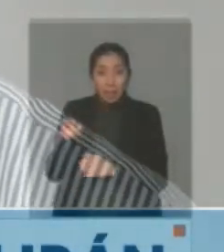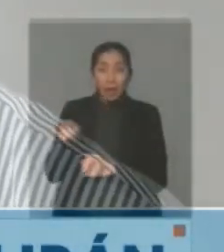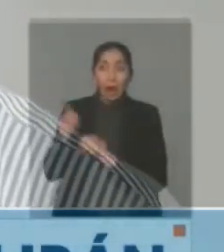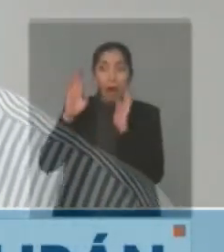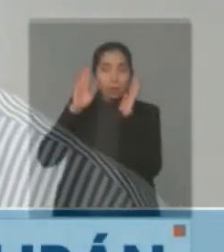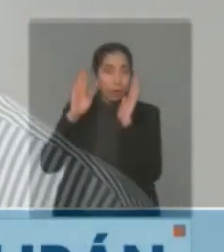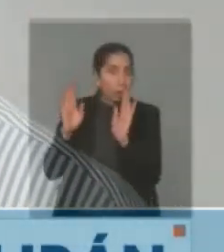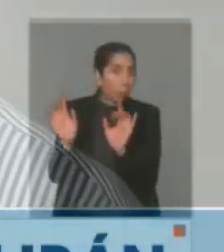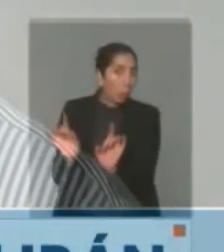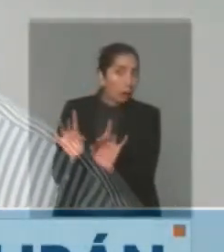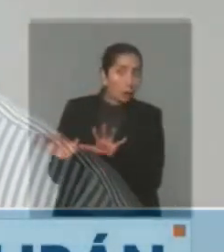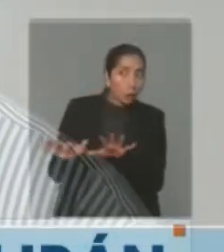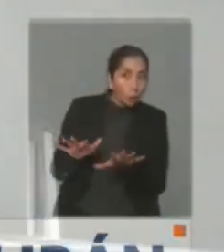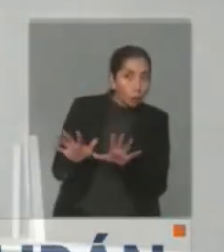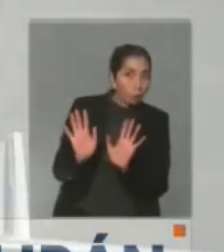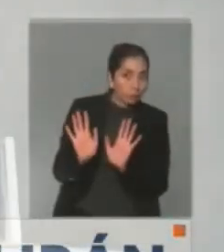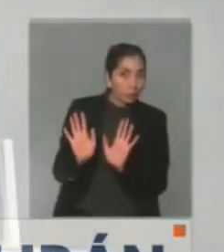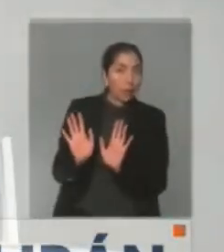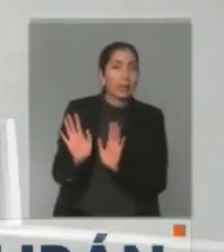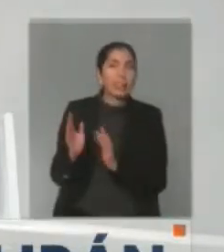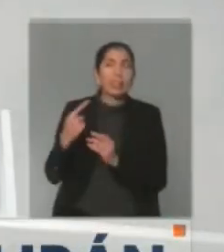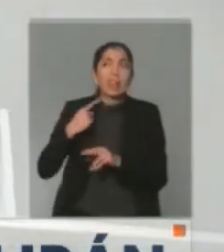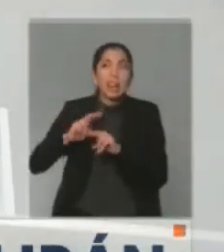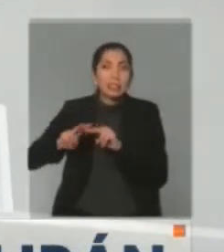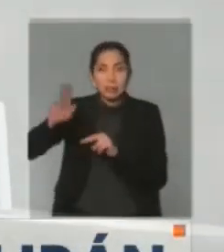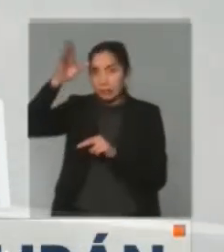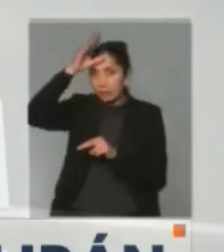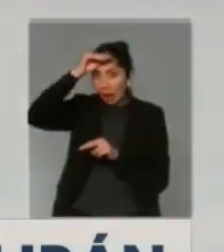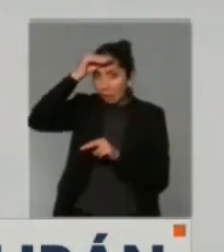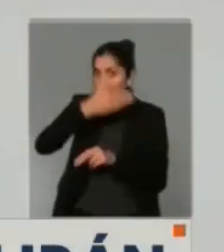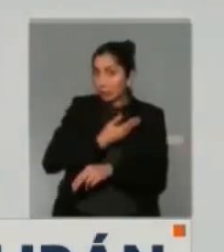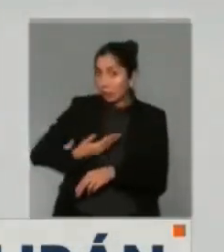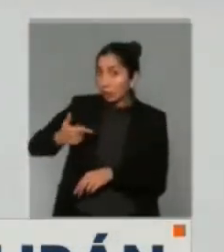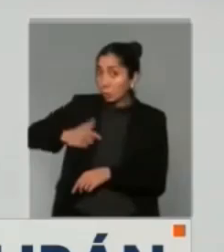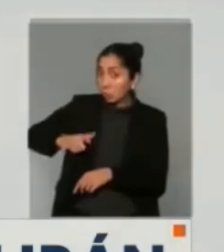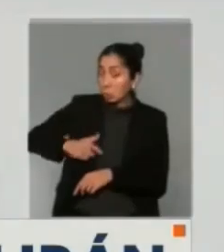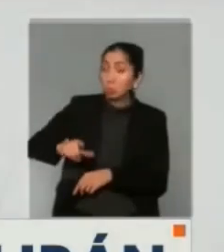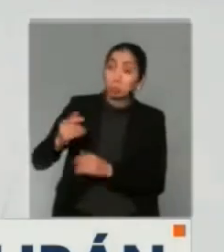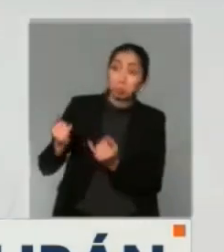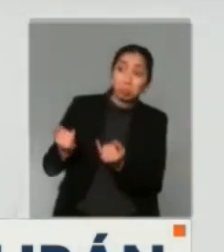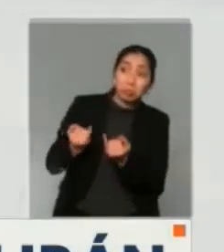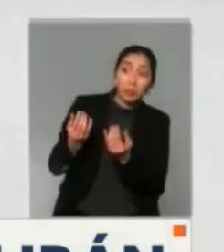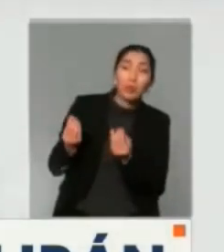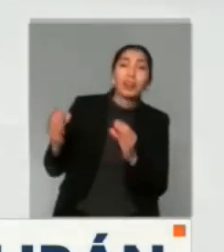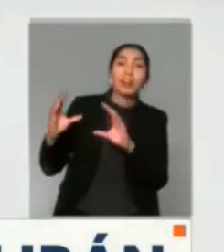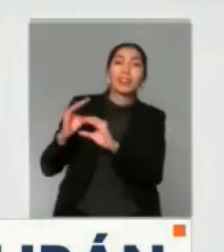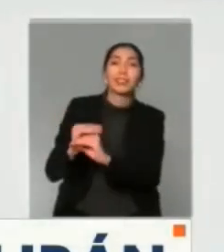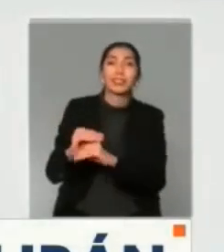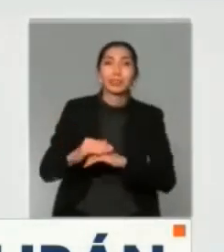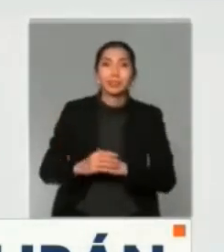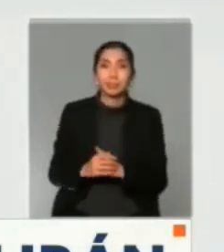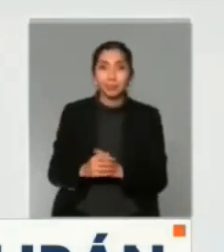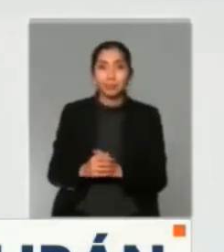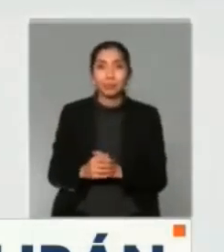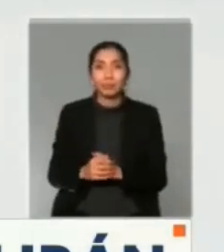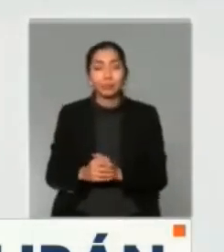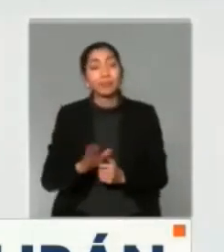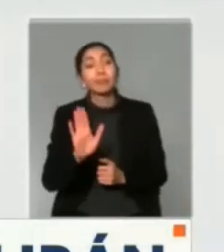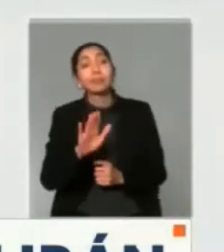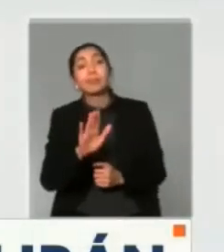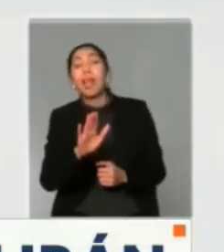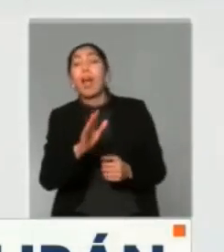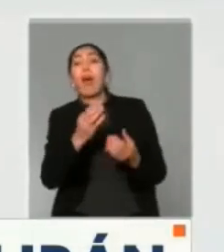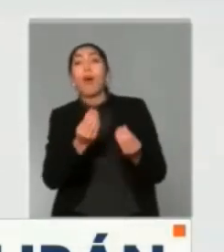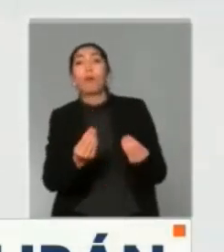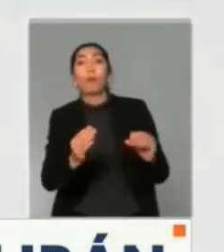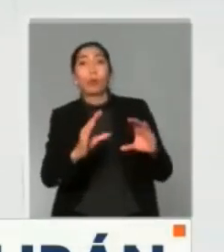objetivos, al parecer, la cúpula militar y los principales científicos dedicados al proyecto